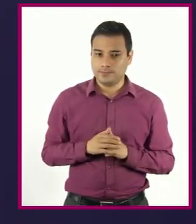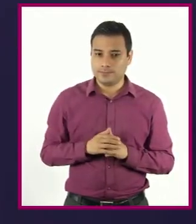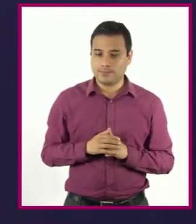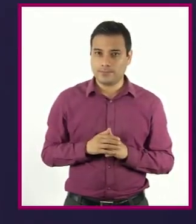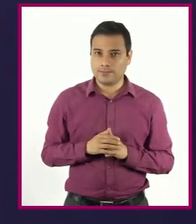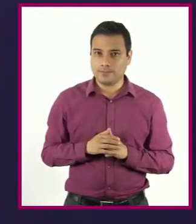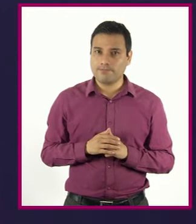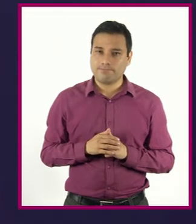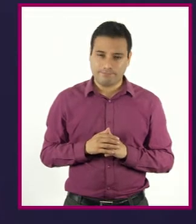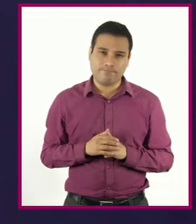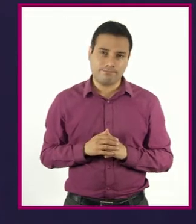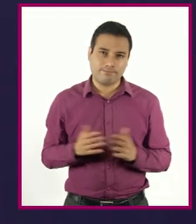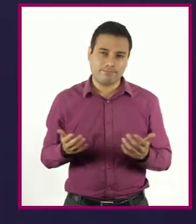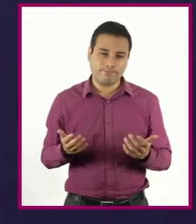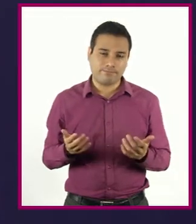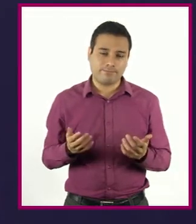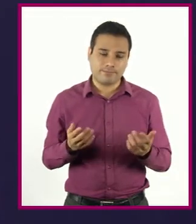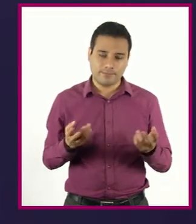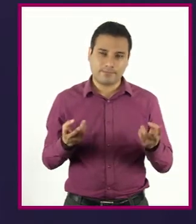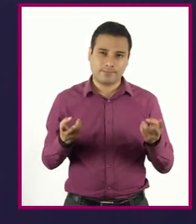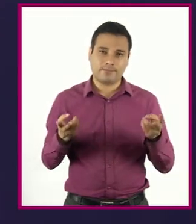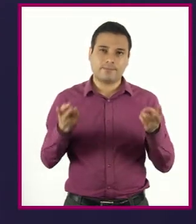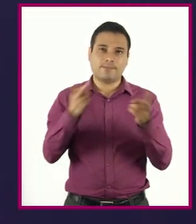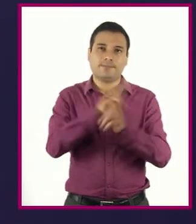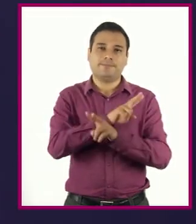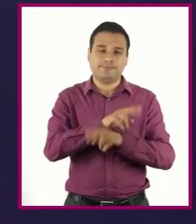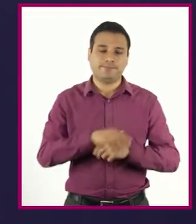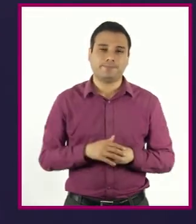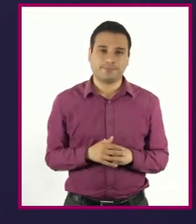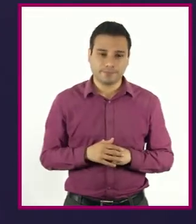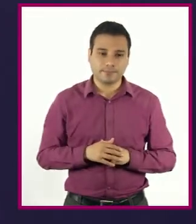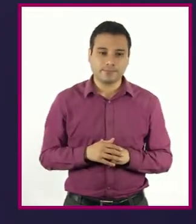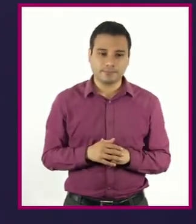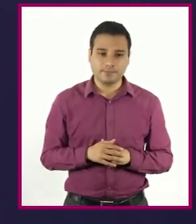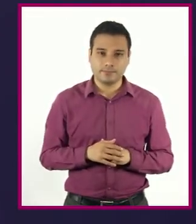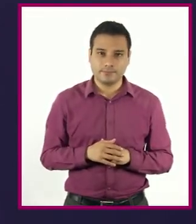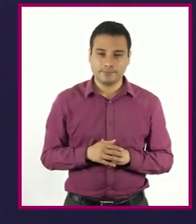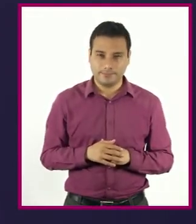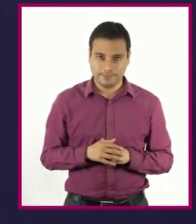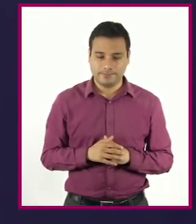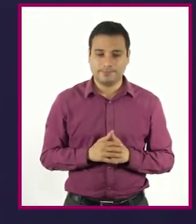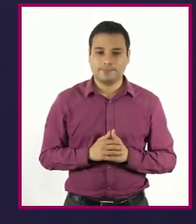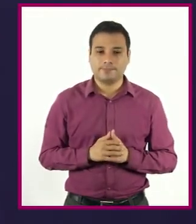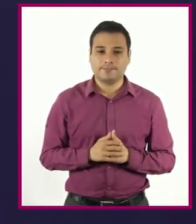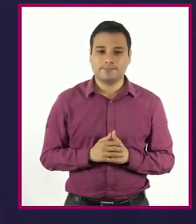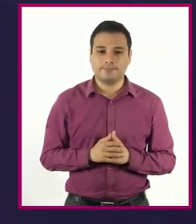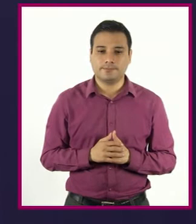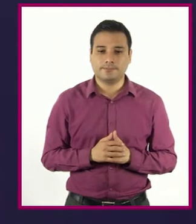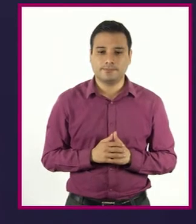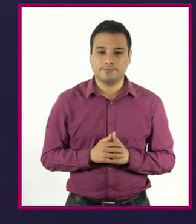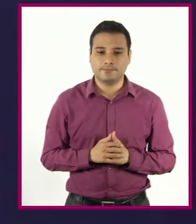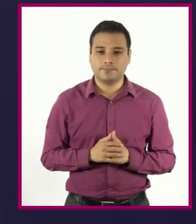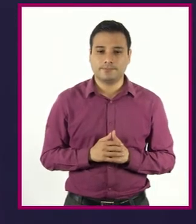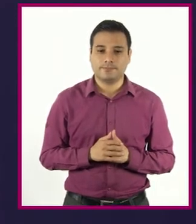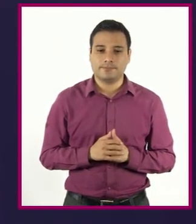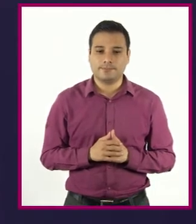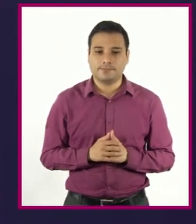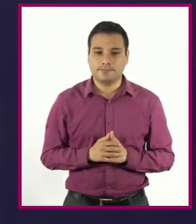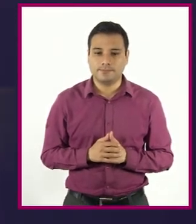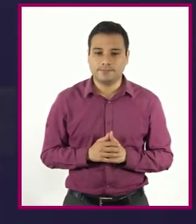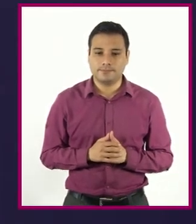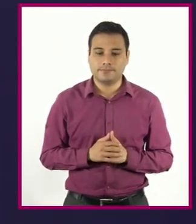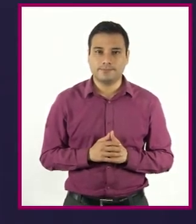negativo, se obtiene 24 negativo. Y al multiplicar 2 por 3 negativo, se obtiene 6